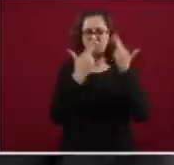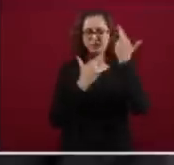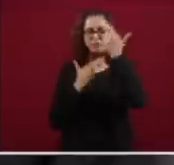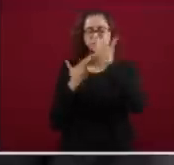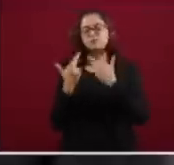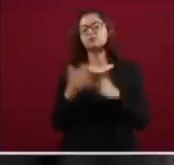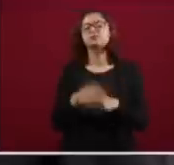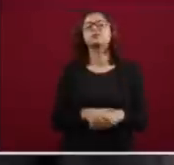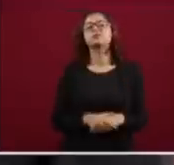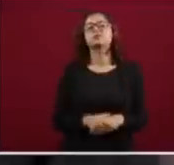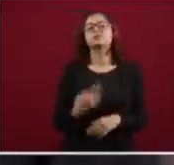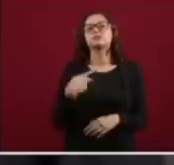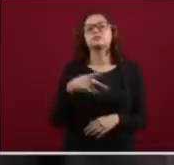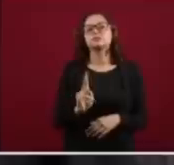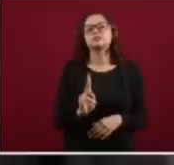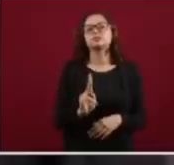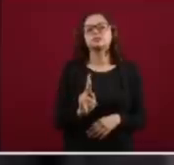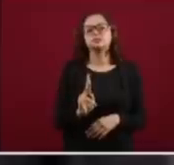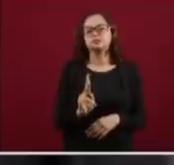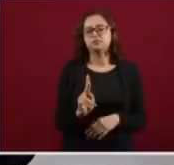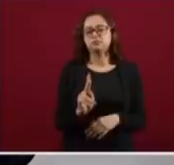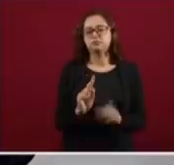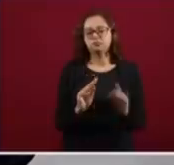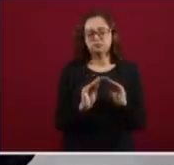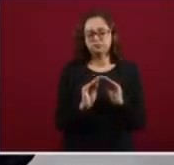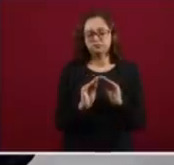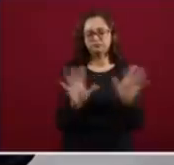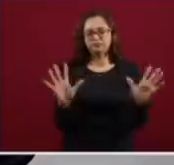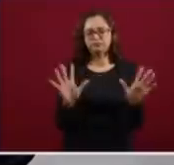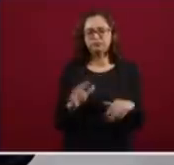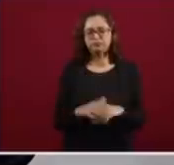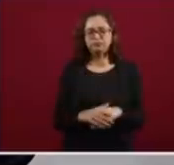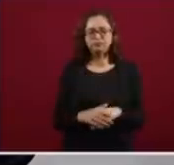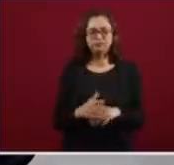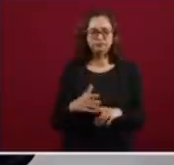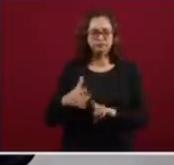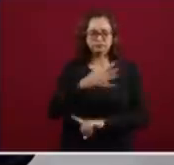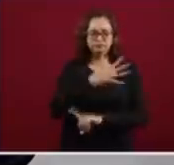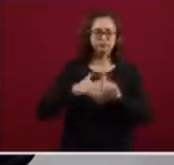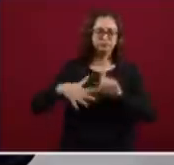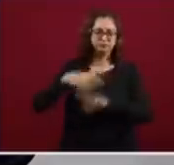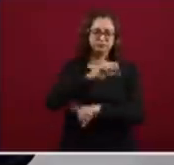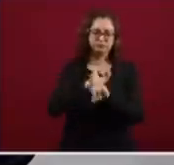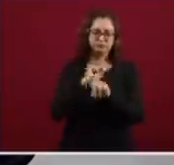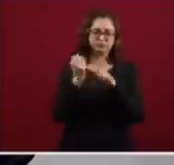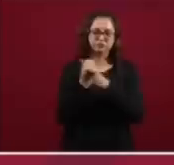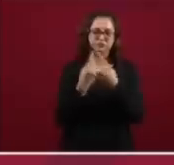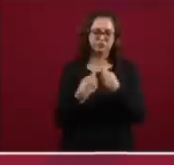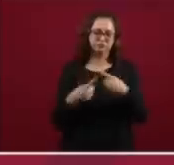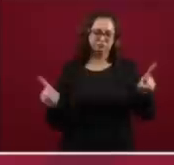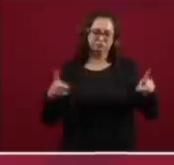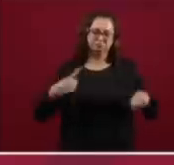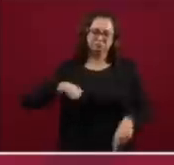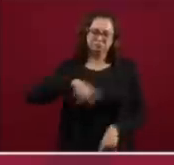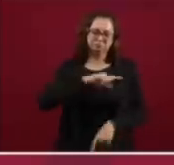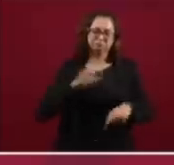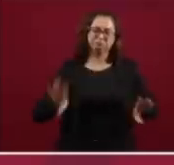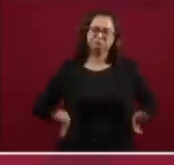pero desde luego que son situaciones distintas no somos iguales